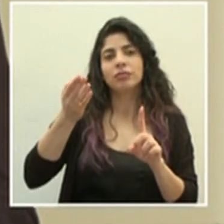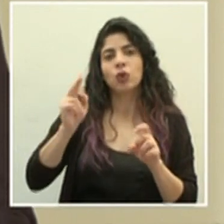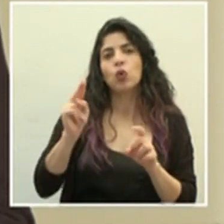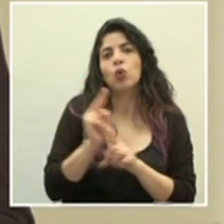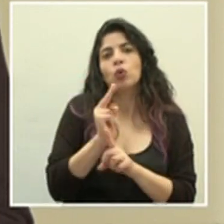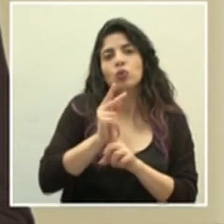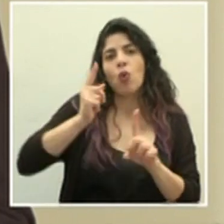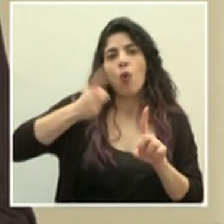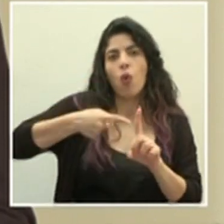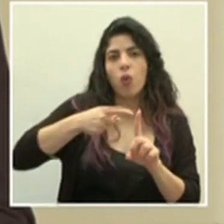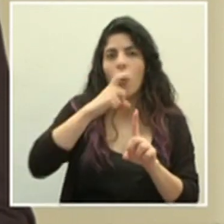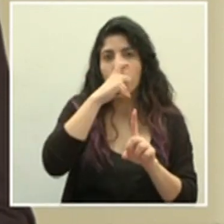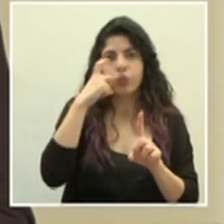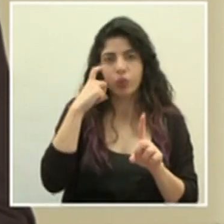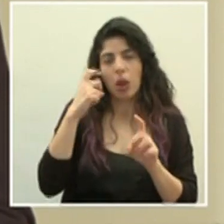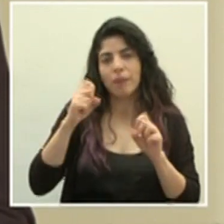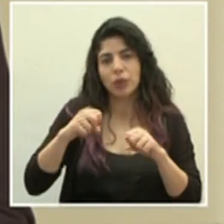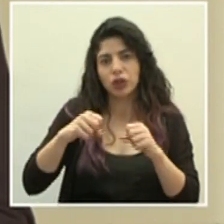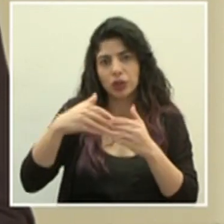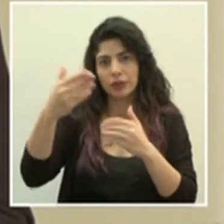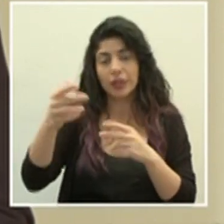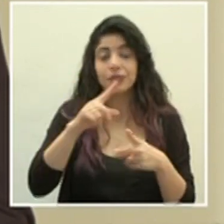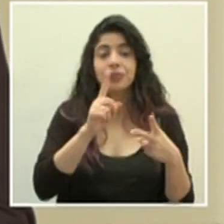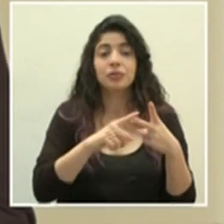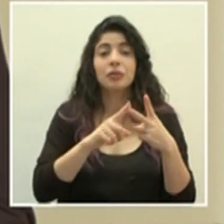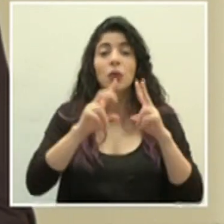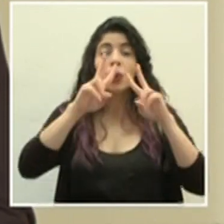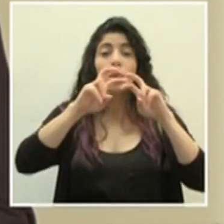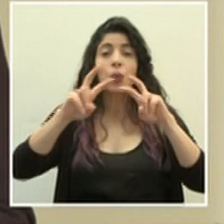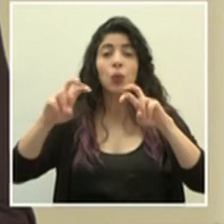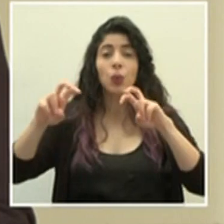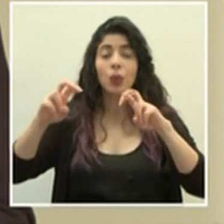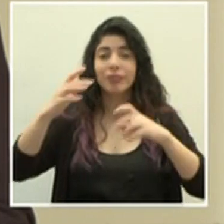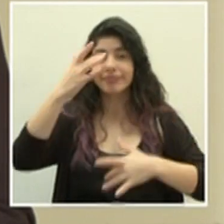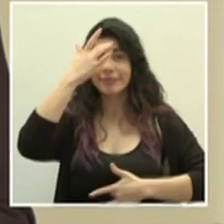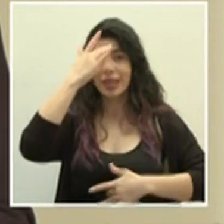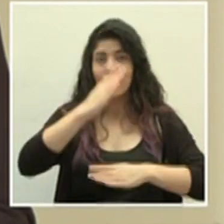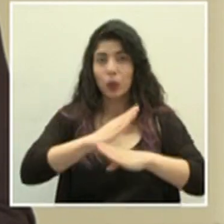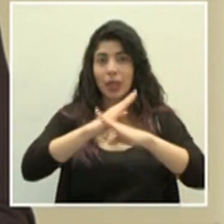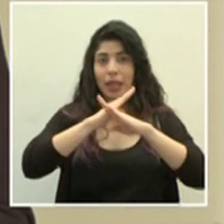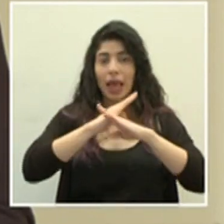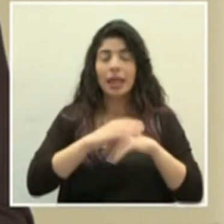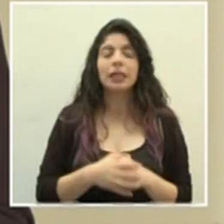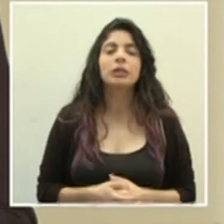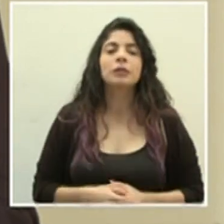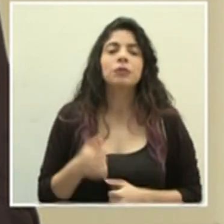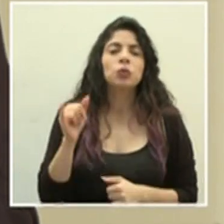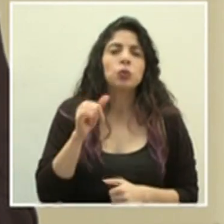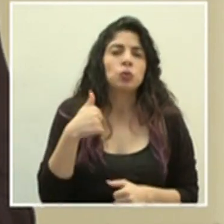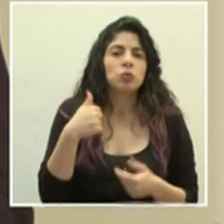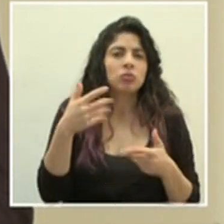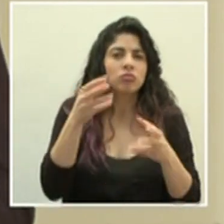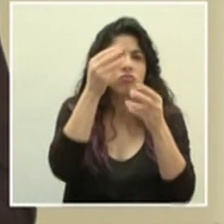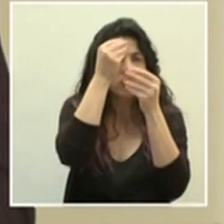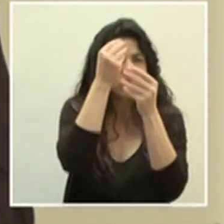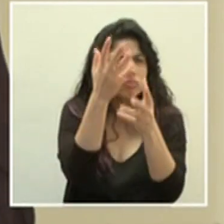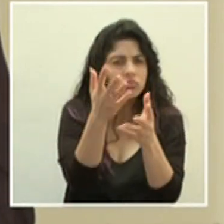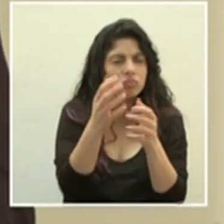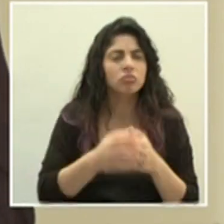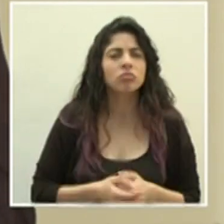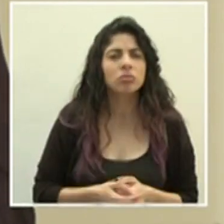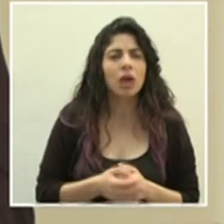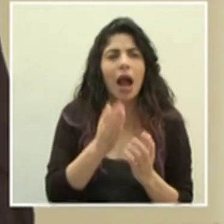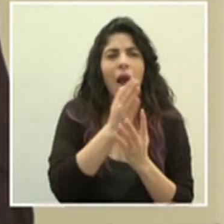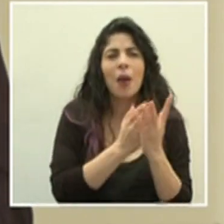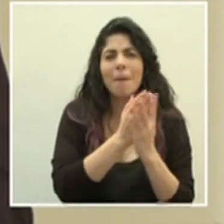uso obligatorio. Con respecto a las pruebas de inmunidad, hemos estado, lo que yo le indicaba anteriormente a algunos